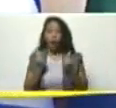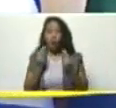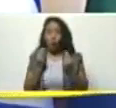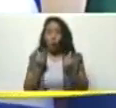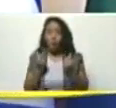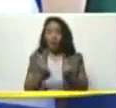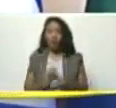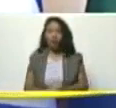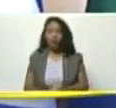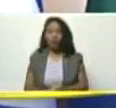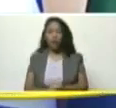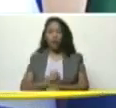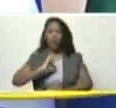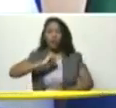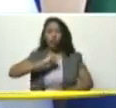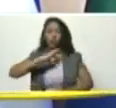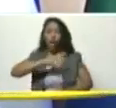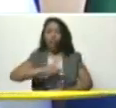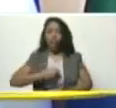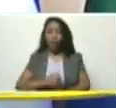económicas de Sudáfrica